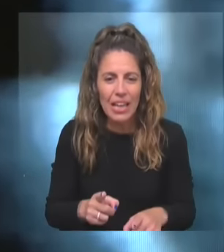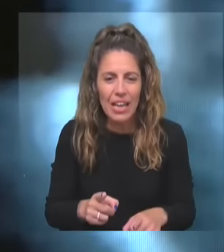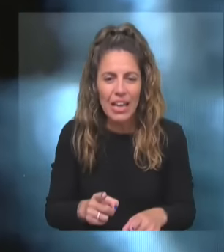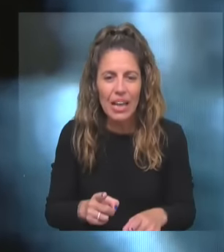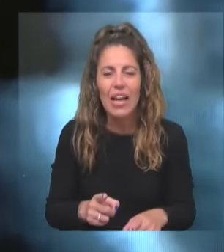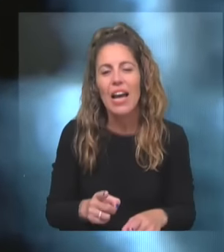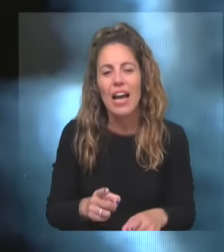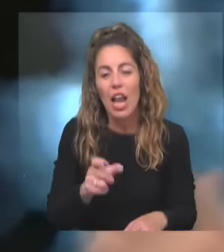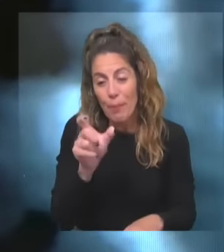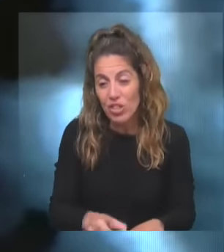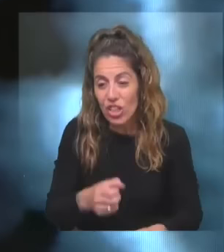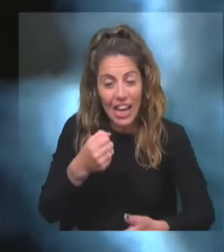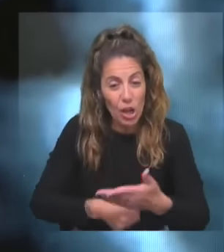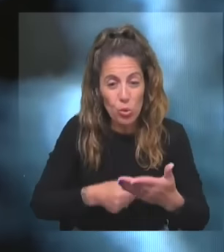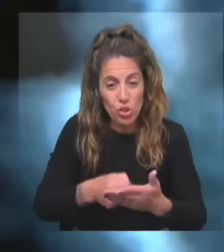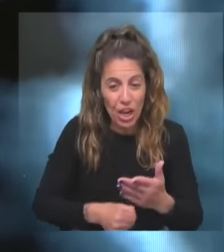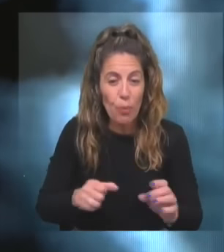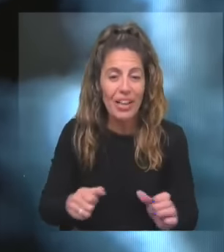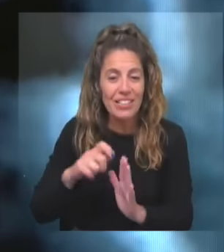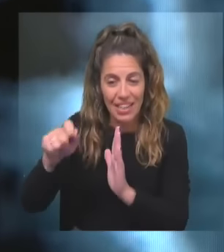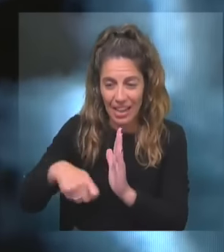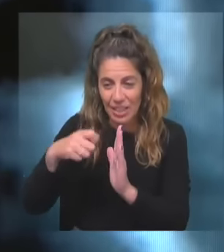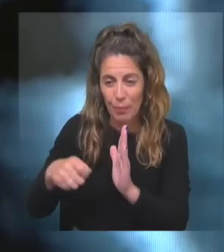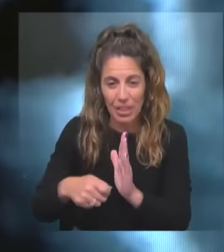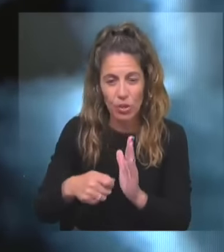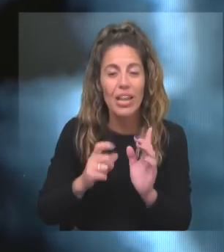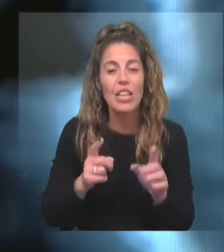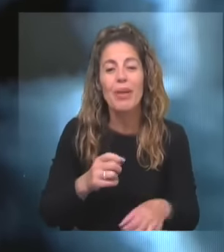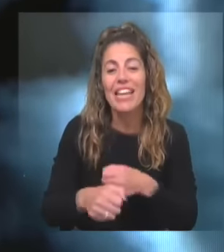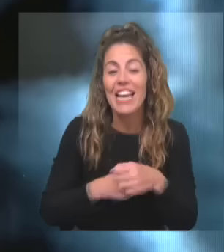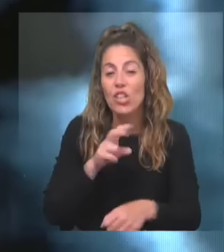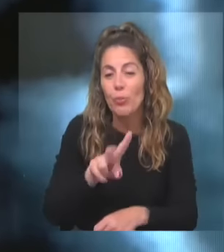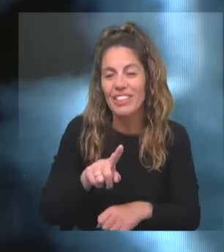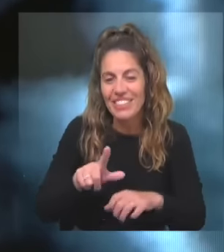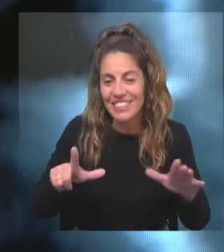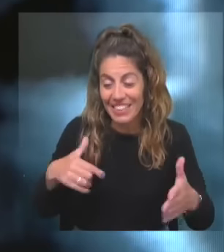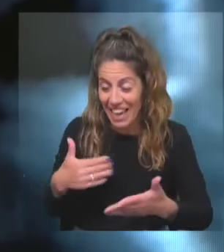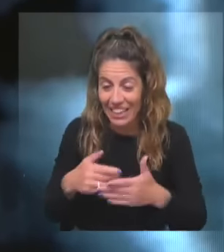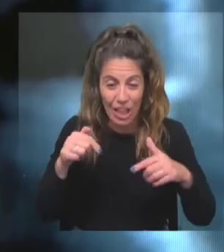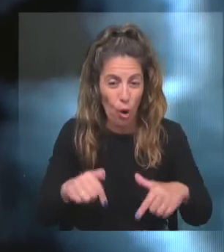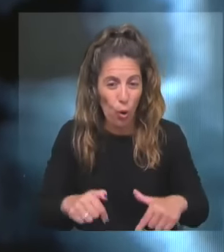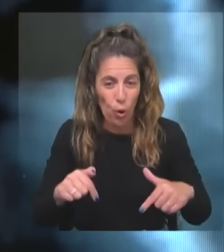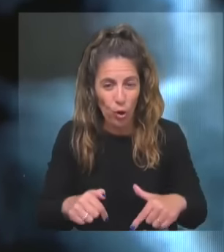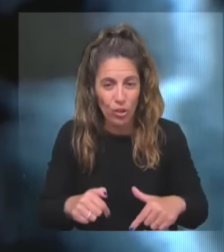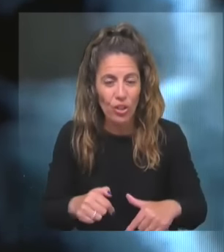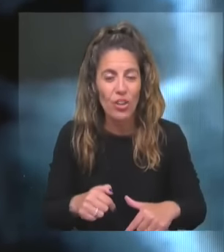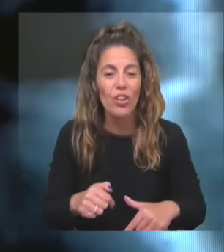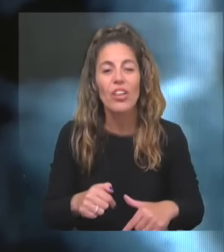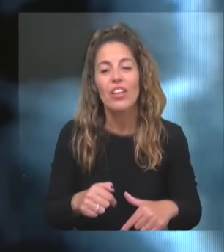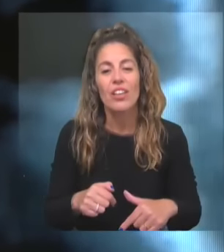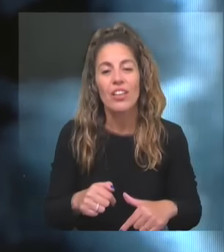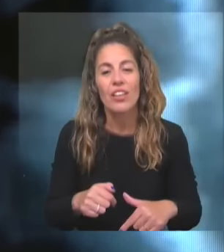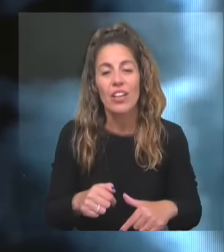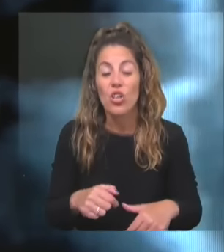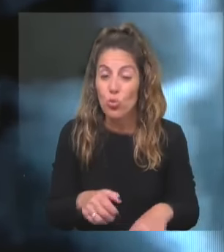esta película saliera. Y como vos bien decís, en 2017 hasta hoy, ¿no? 2024, ¿no? Sí, es